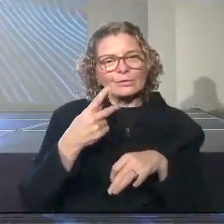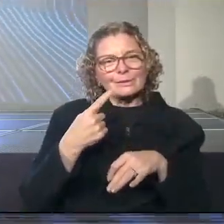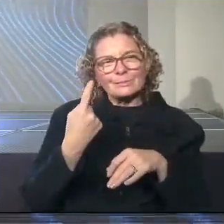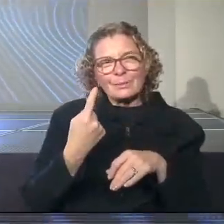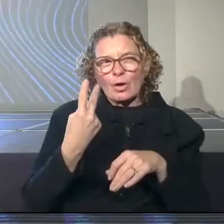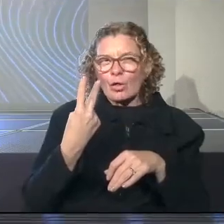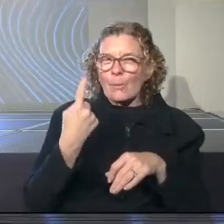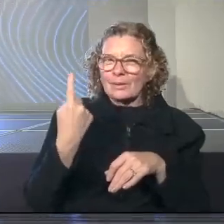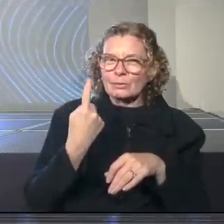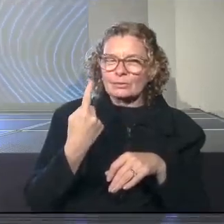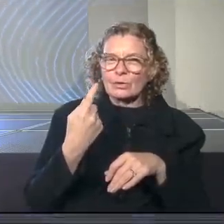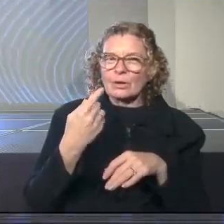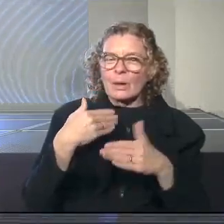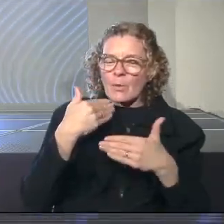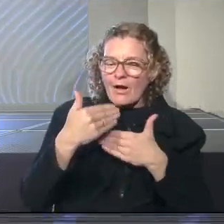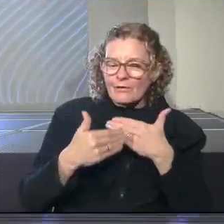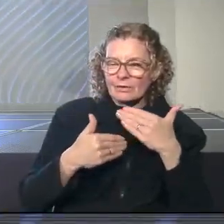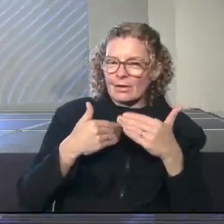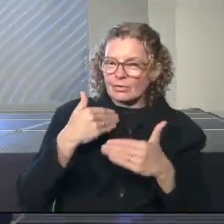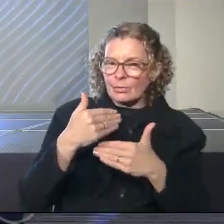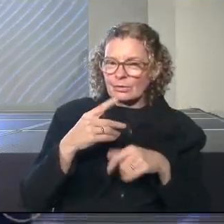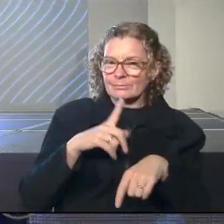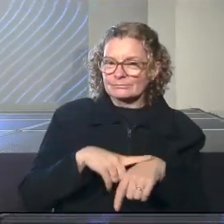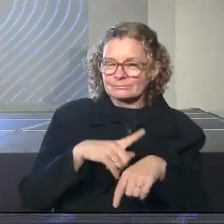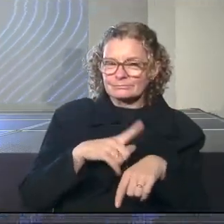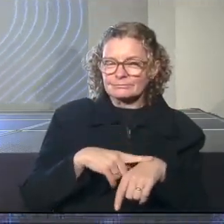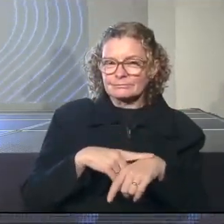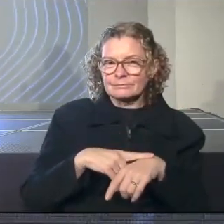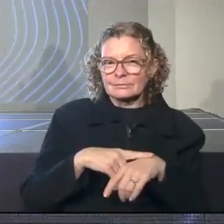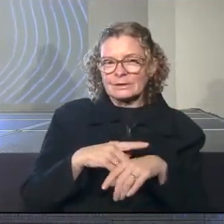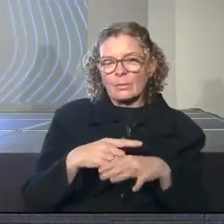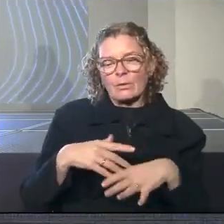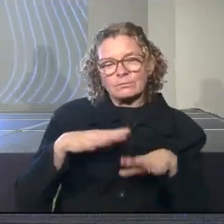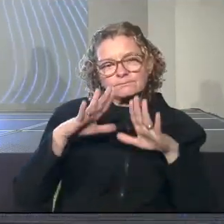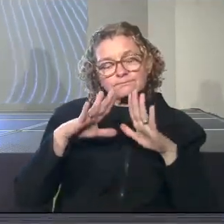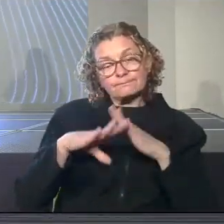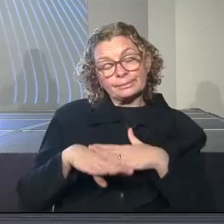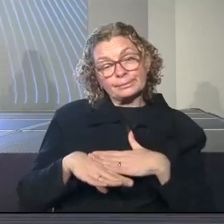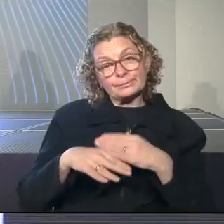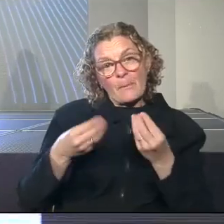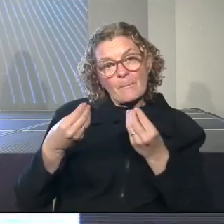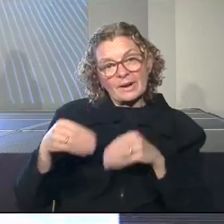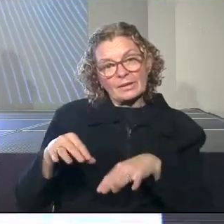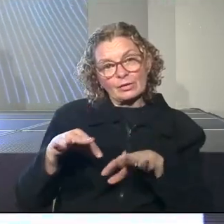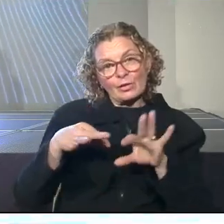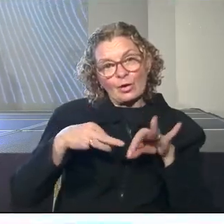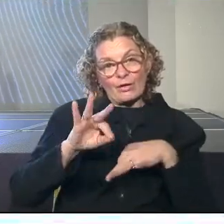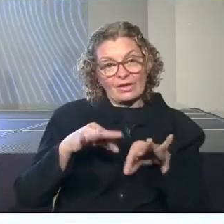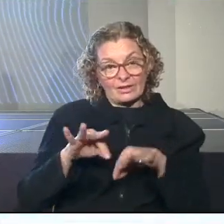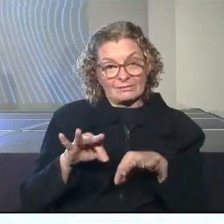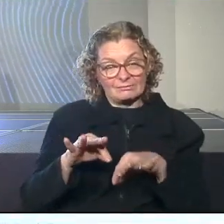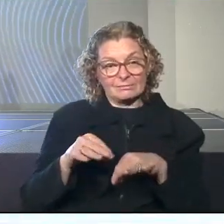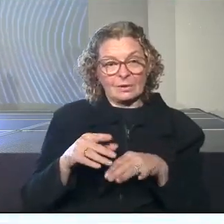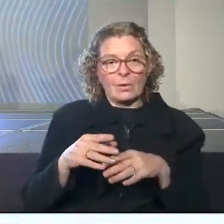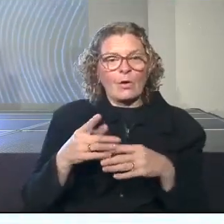primeros 2 minutos y vamos avanzando en tiempo, se va enfriando y vamos perdiendo chances de vender. De